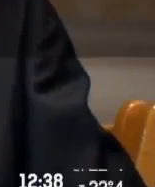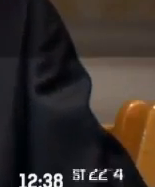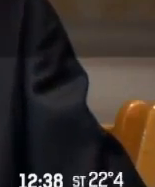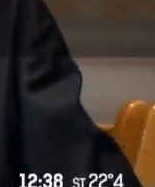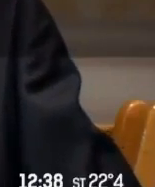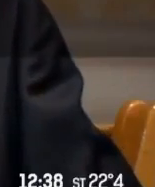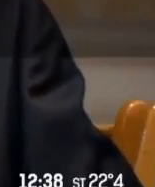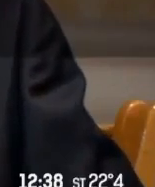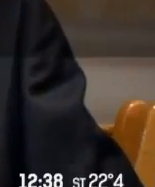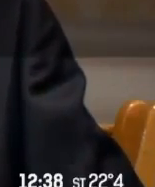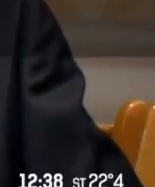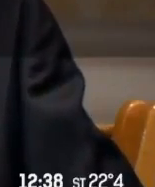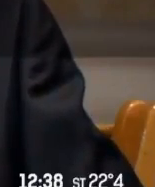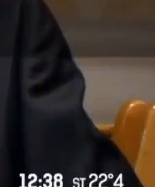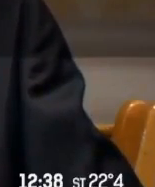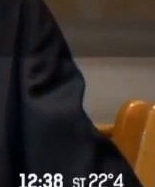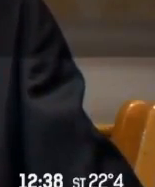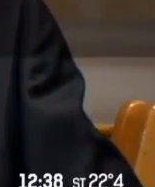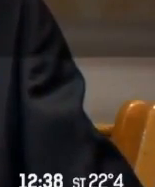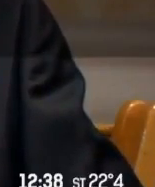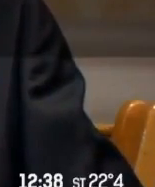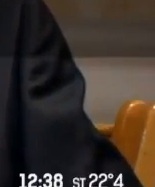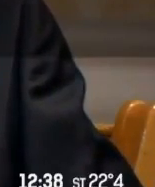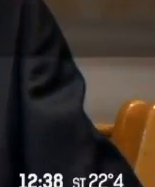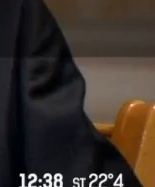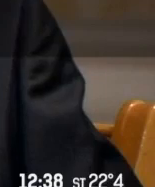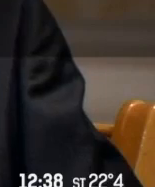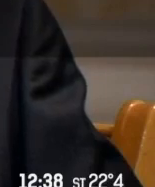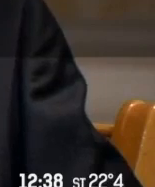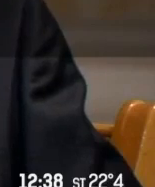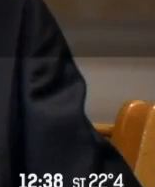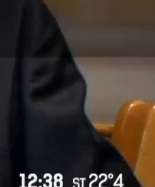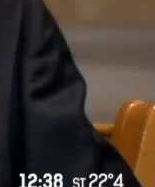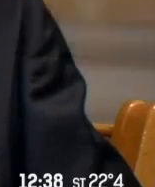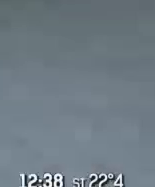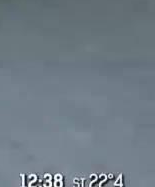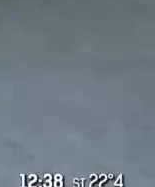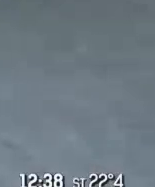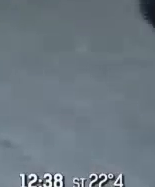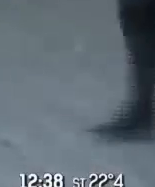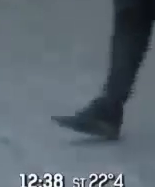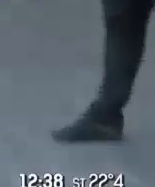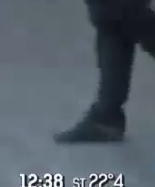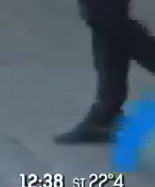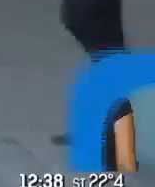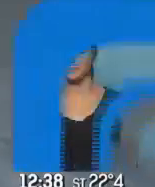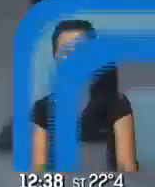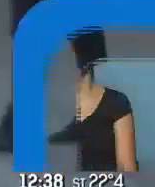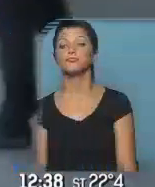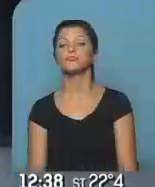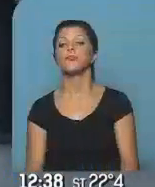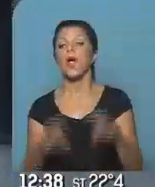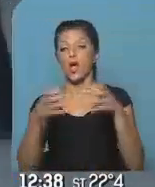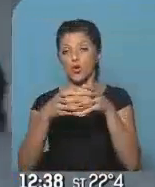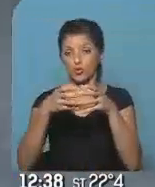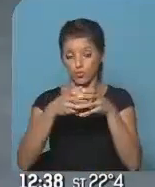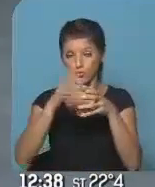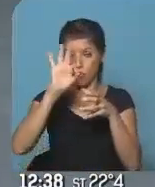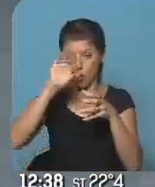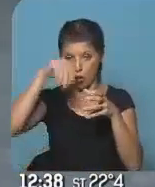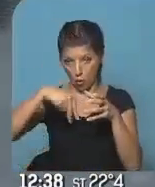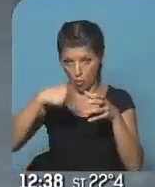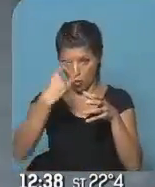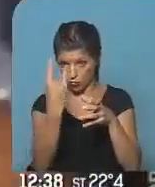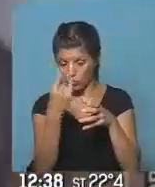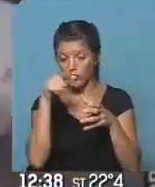Proof by the punishment is what is being applied by the Troika of Western countries. El equipo de Naciones Unidas, que debe